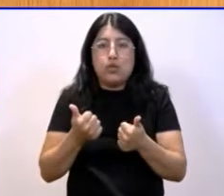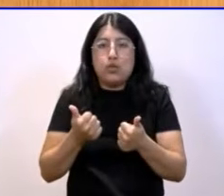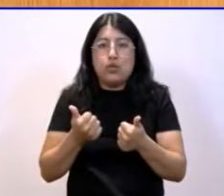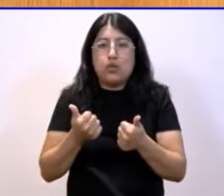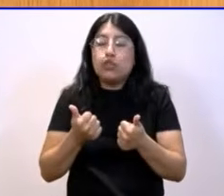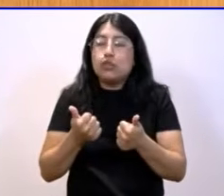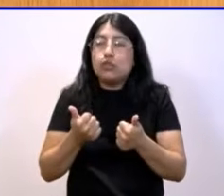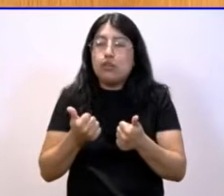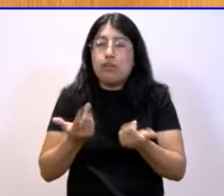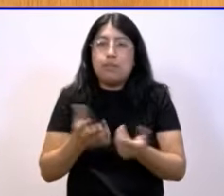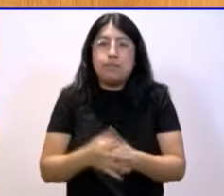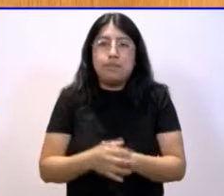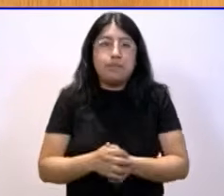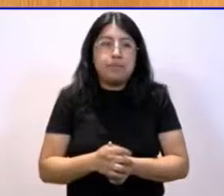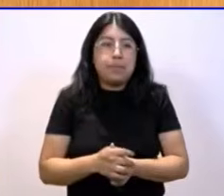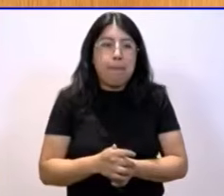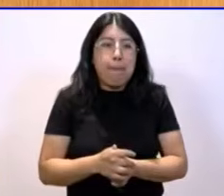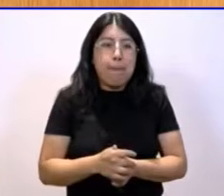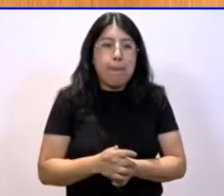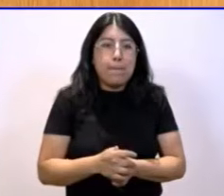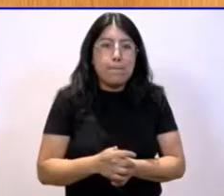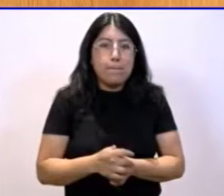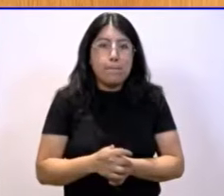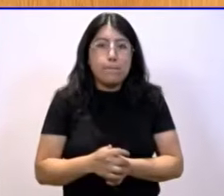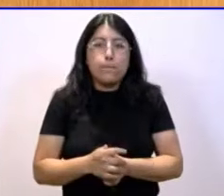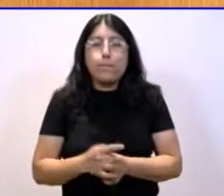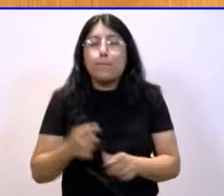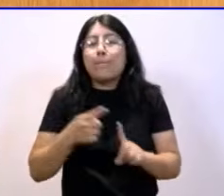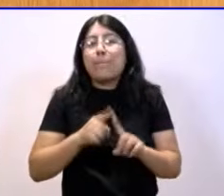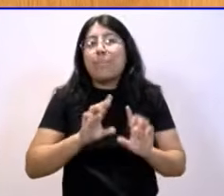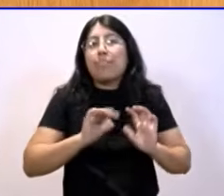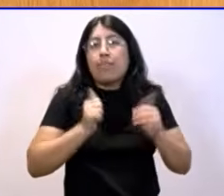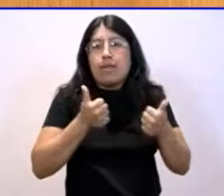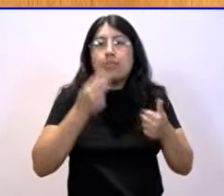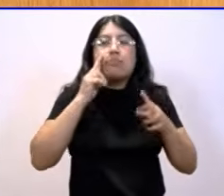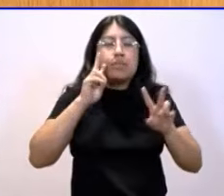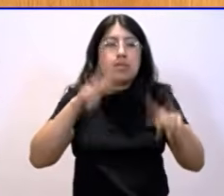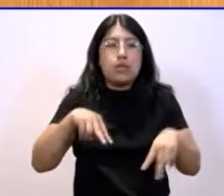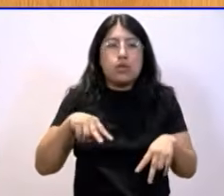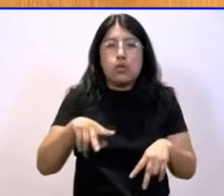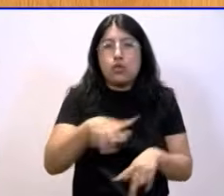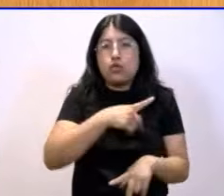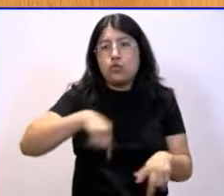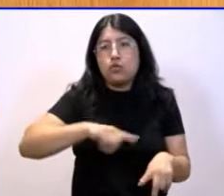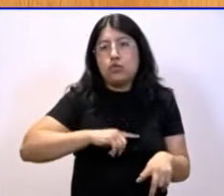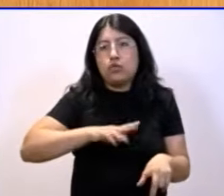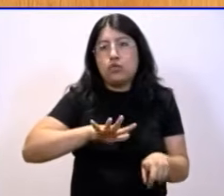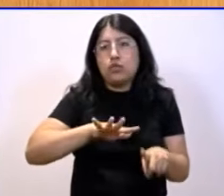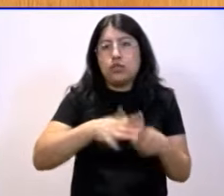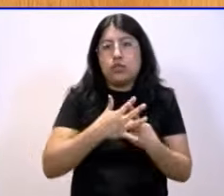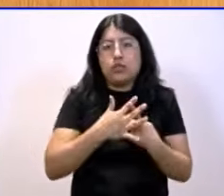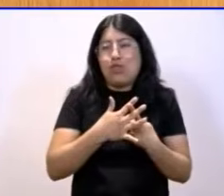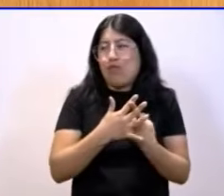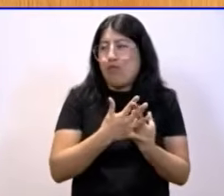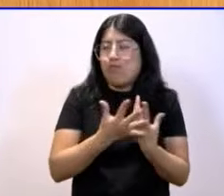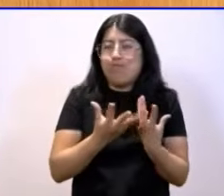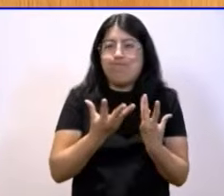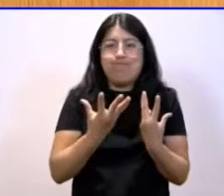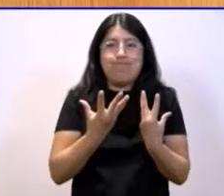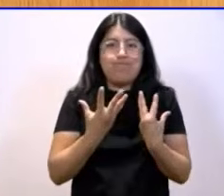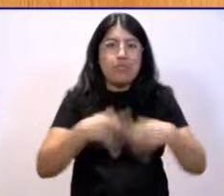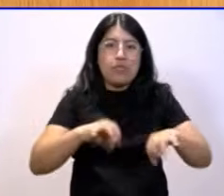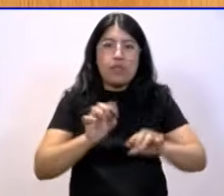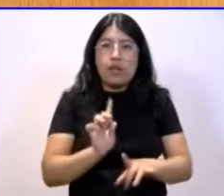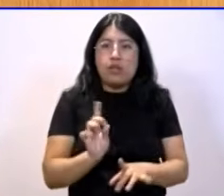concurso-oposición. Luego, fíjese, para empezar, reconozco que nos encontramos en una situación anormal en España